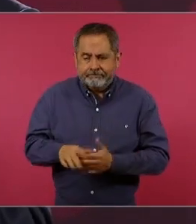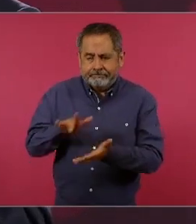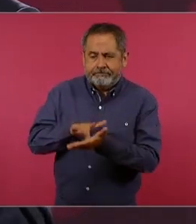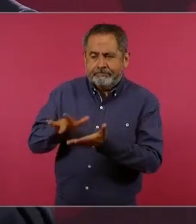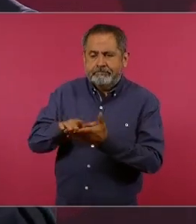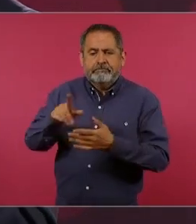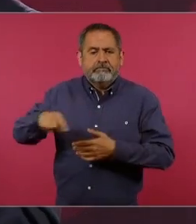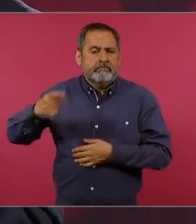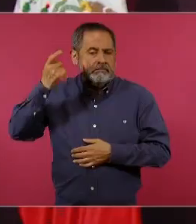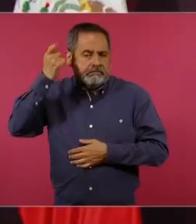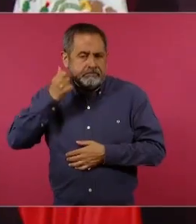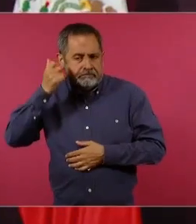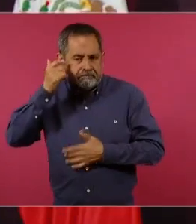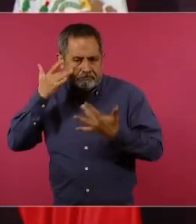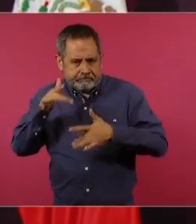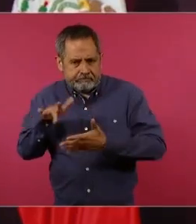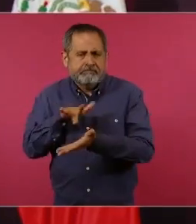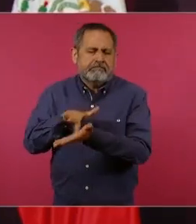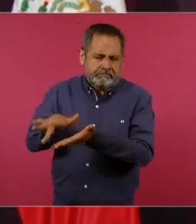apoyar a los jubilados.